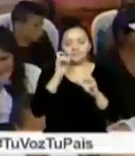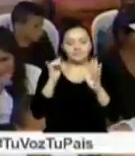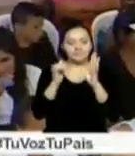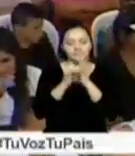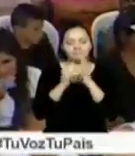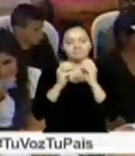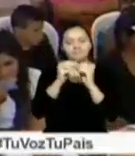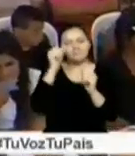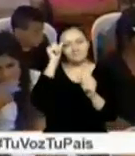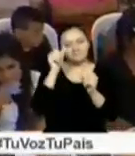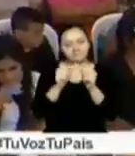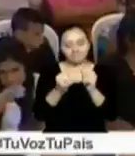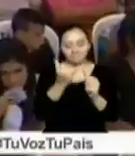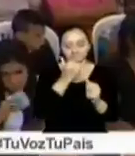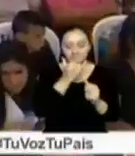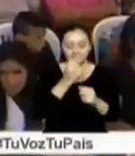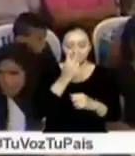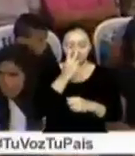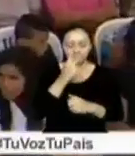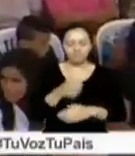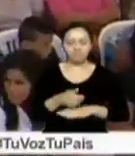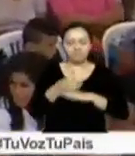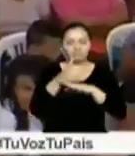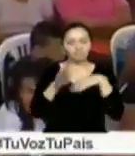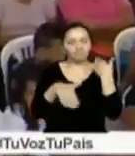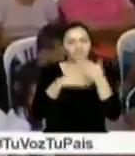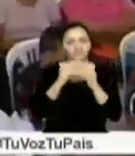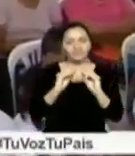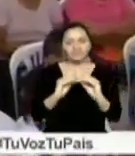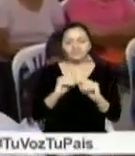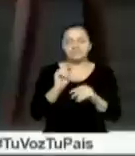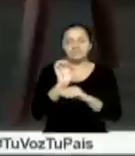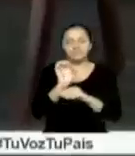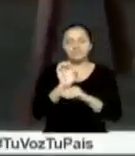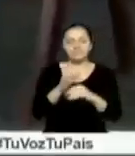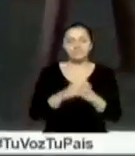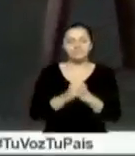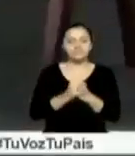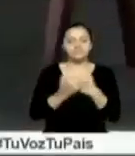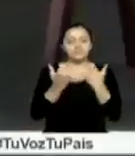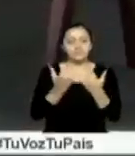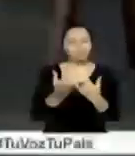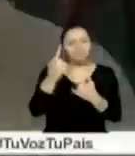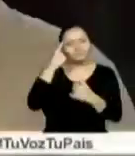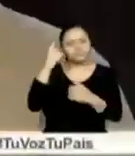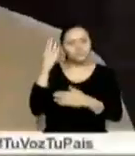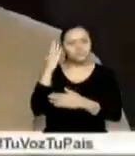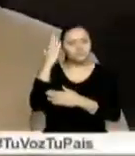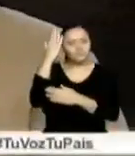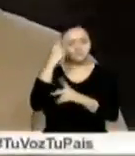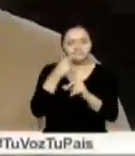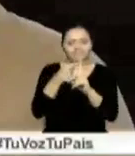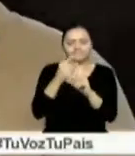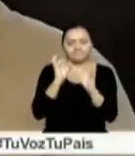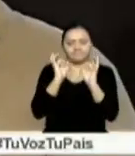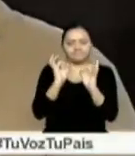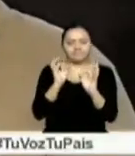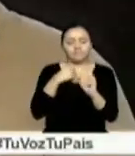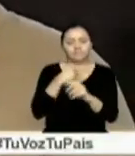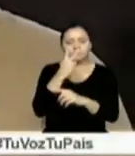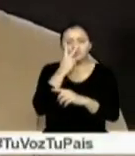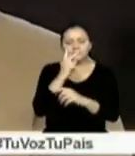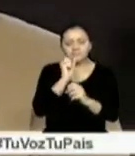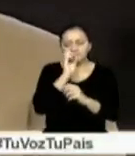un mal recuerdo y destacó la Excelencia educativa que tiene el Ecuador yo sueño con un futuro grandioso me veo